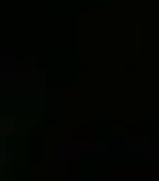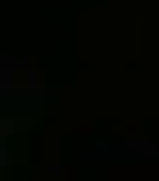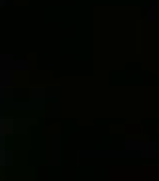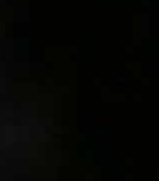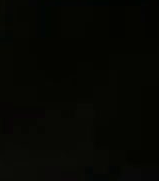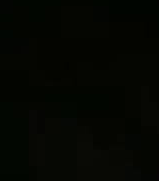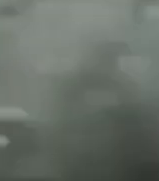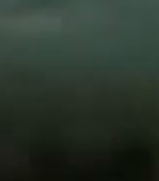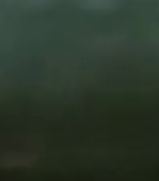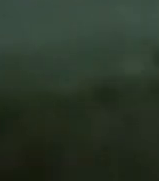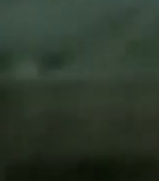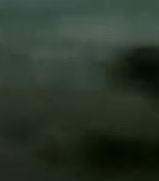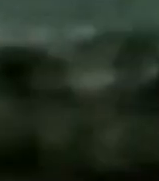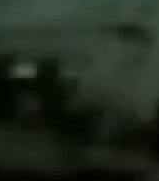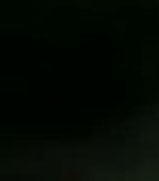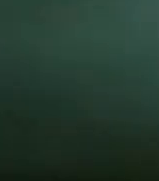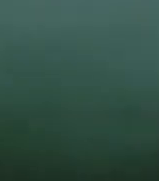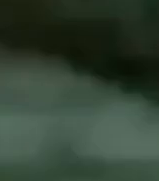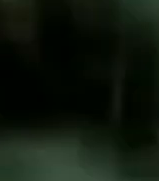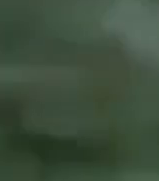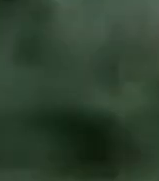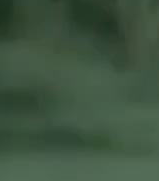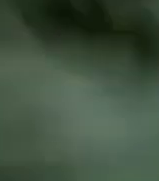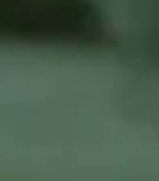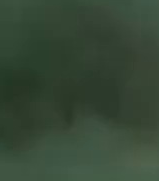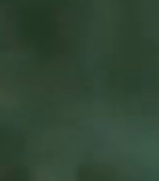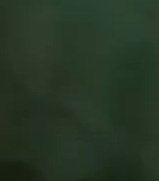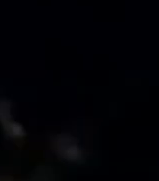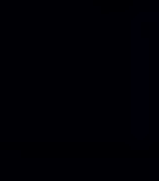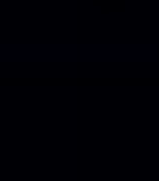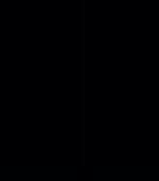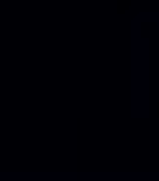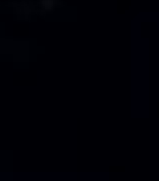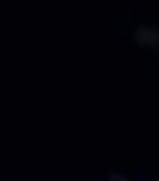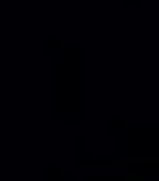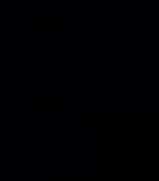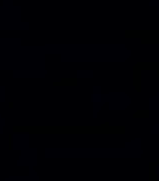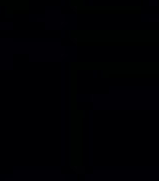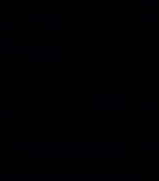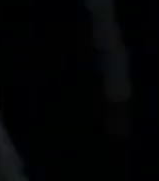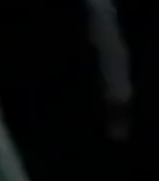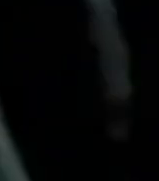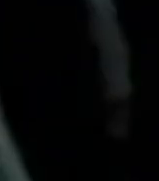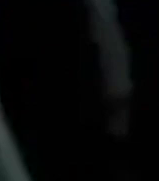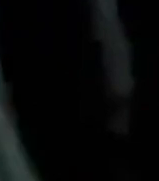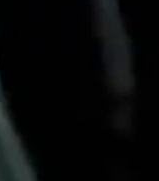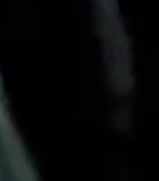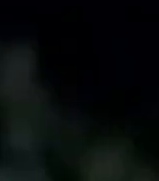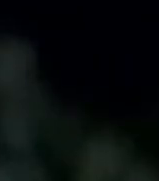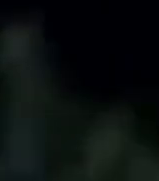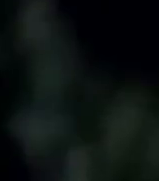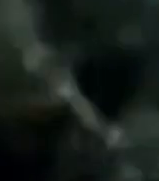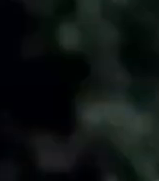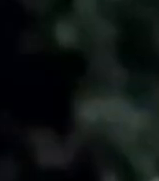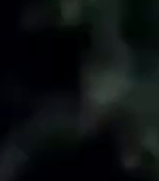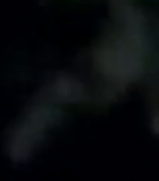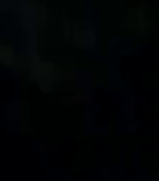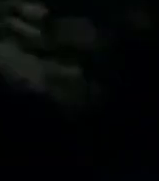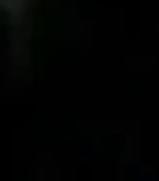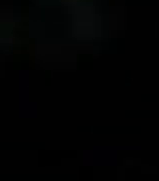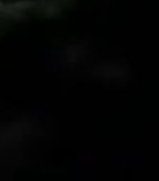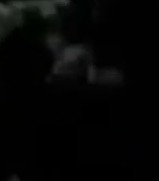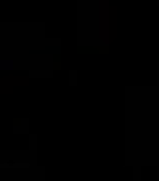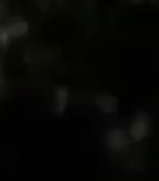Hoy le presentamos al extraño y exuberante topo de nariz estrellada. Es el devorador más veloz del mundo